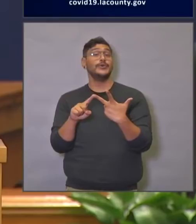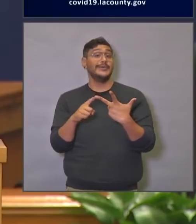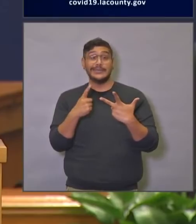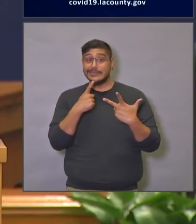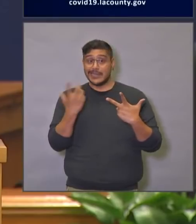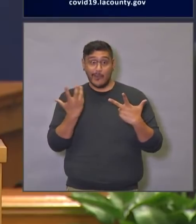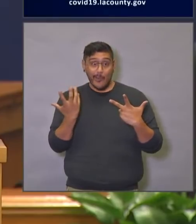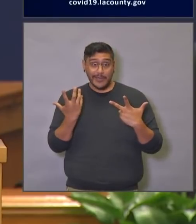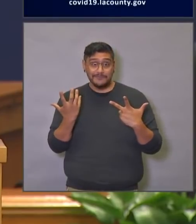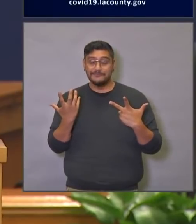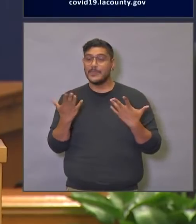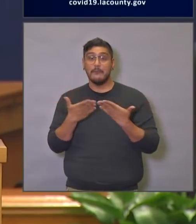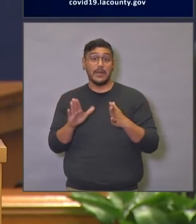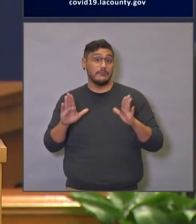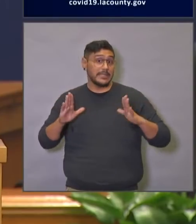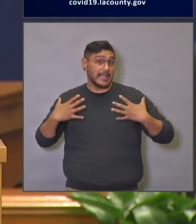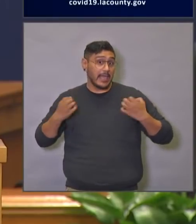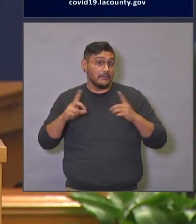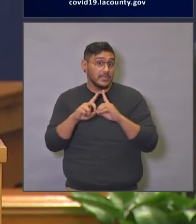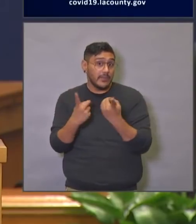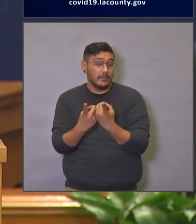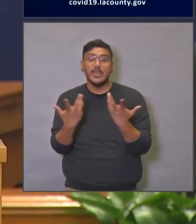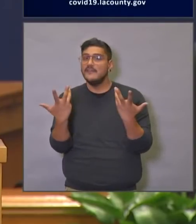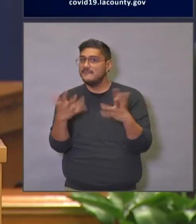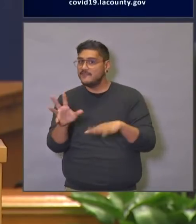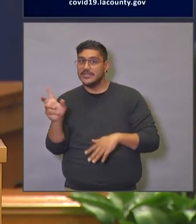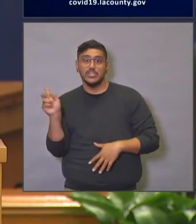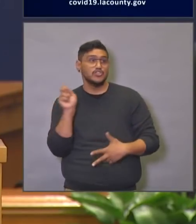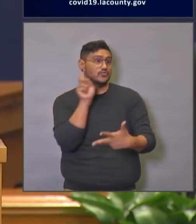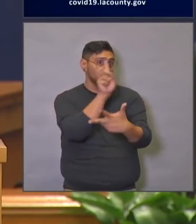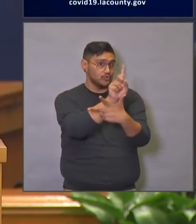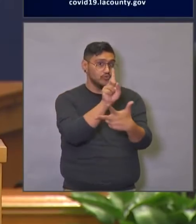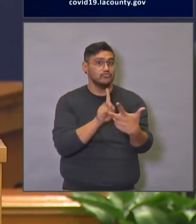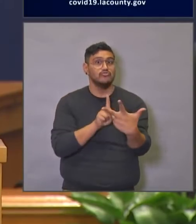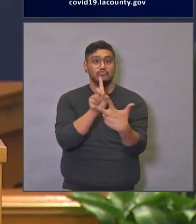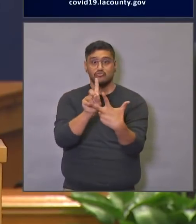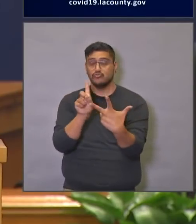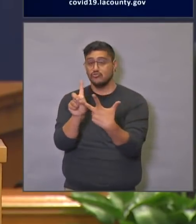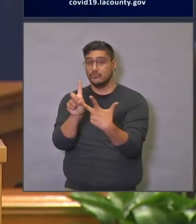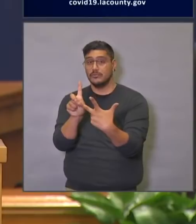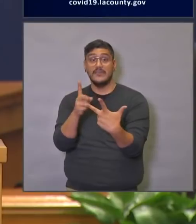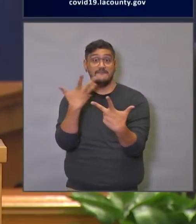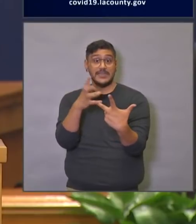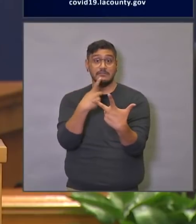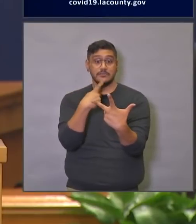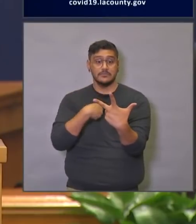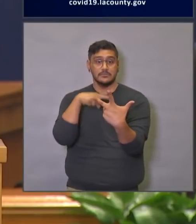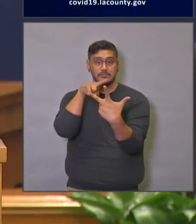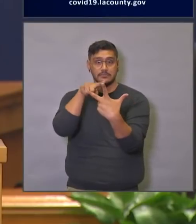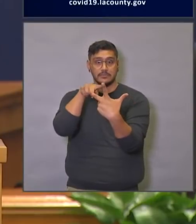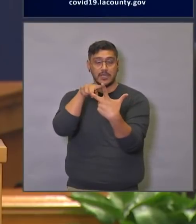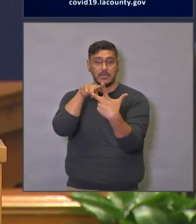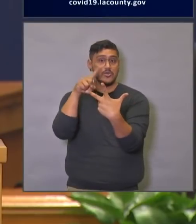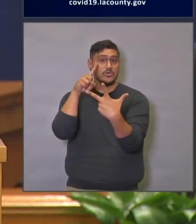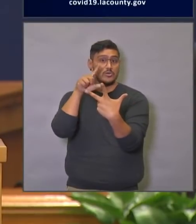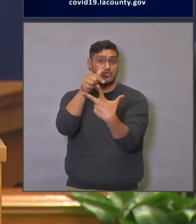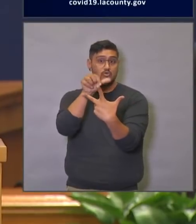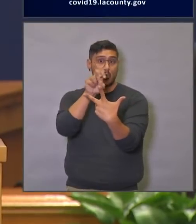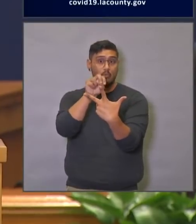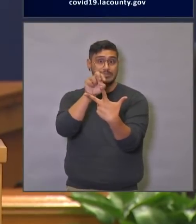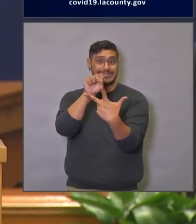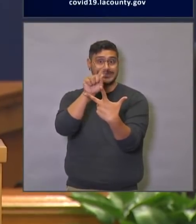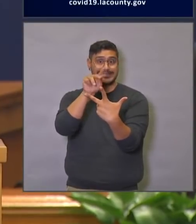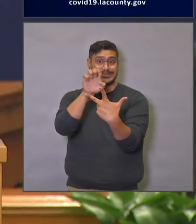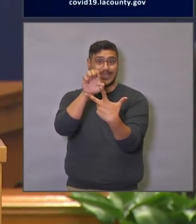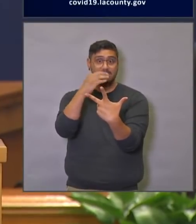de Salud ya fue a visitarlos. Me dijeron que Golden State Foods está abierto y los otros